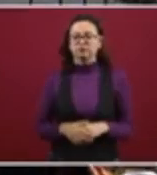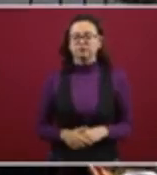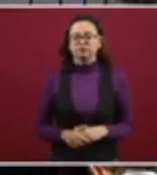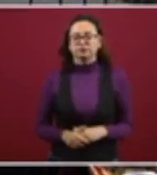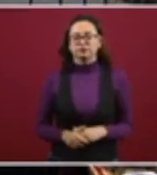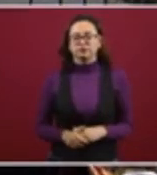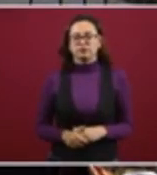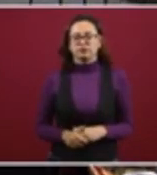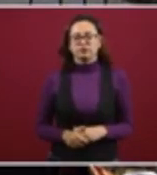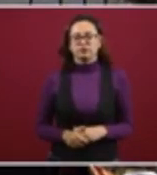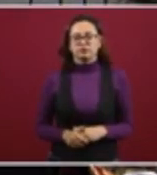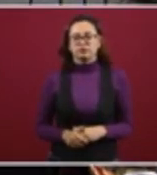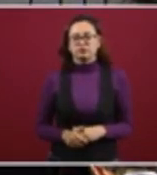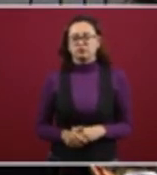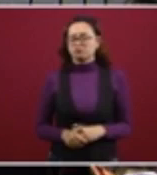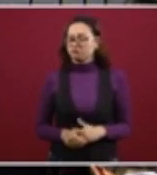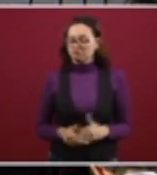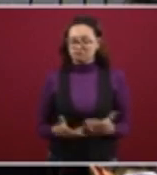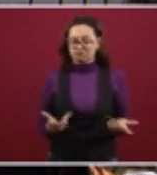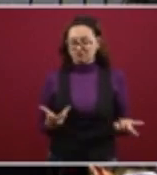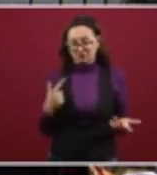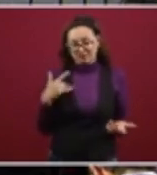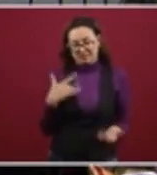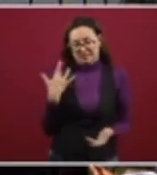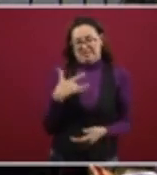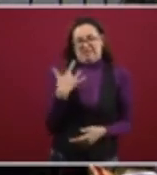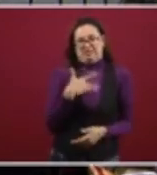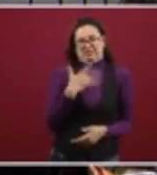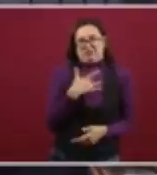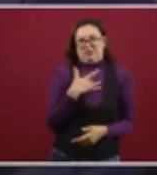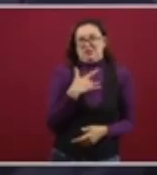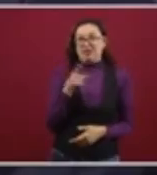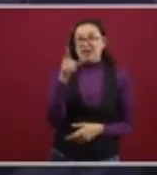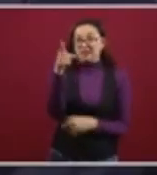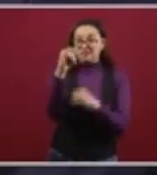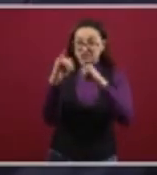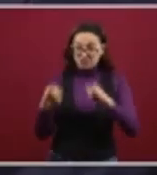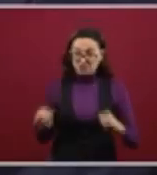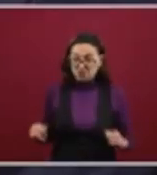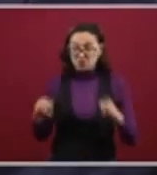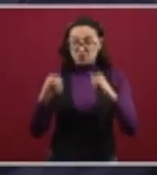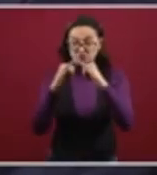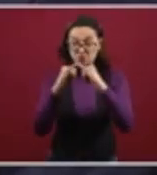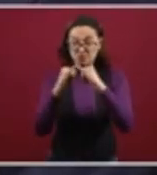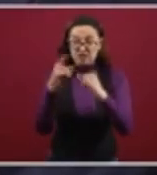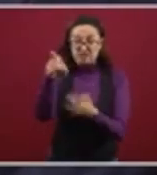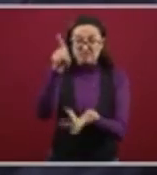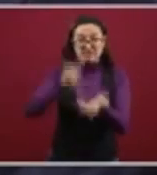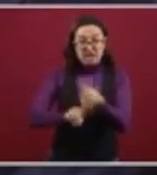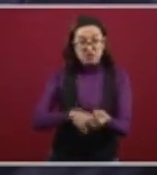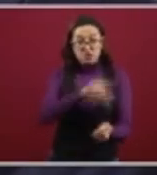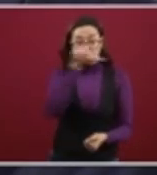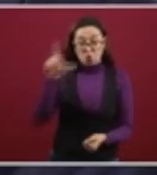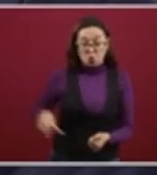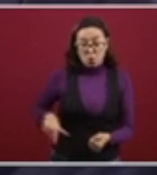No creo yo que le convenga a las instituciones que existan funcionarios